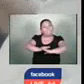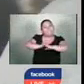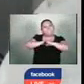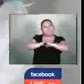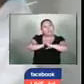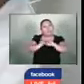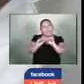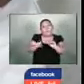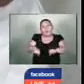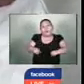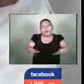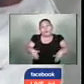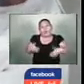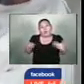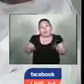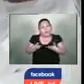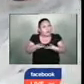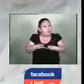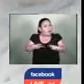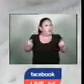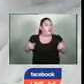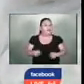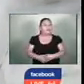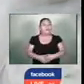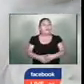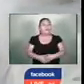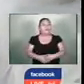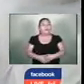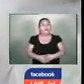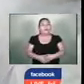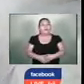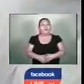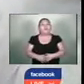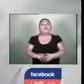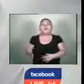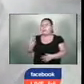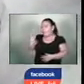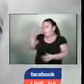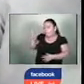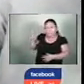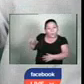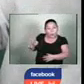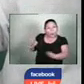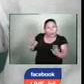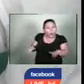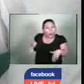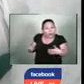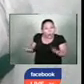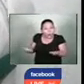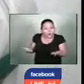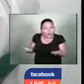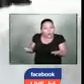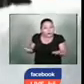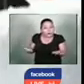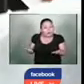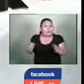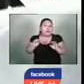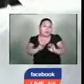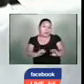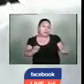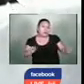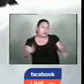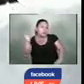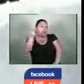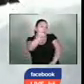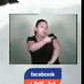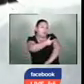proteger, van a generar esa eficacia. Ahora, ministro, ¿cuál sería el proceso bajo el cual los menores pueden adquirir